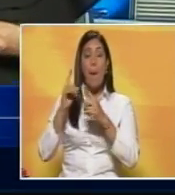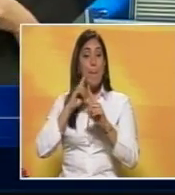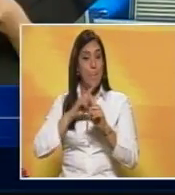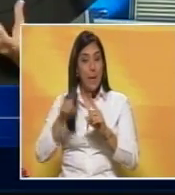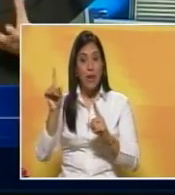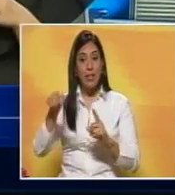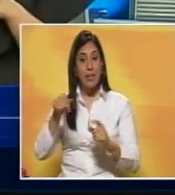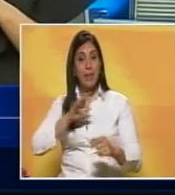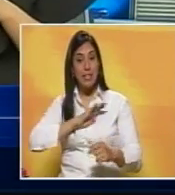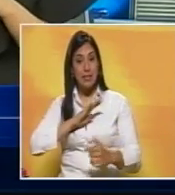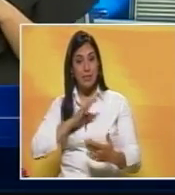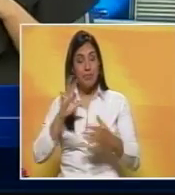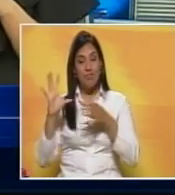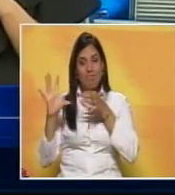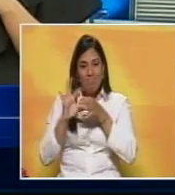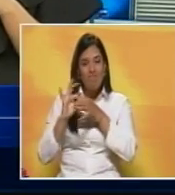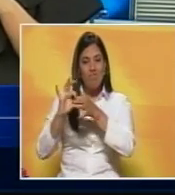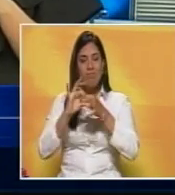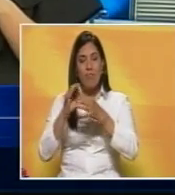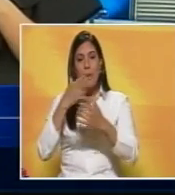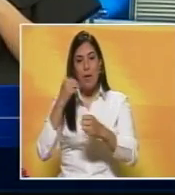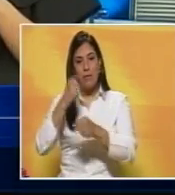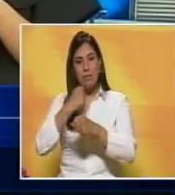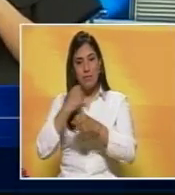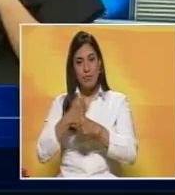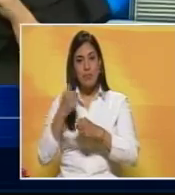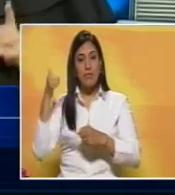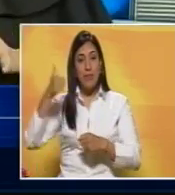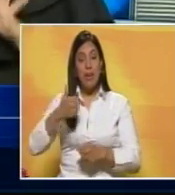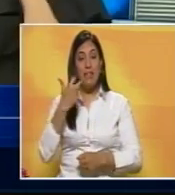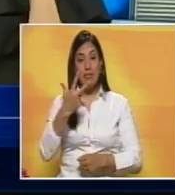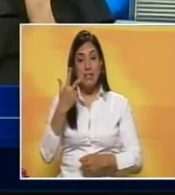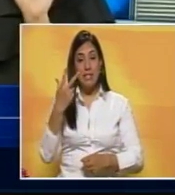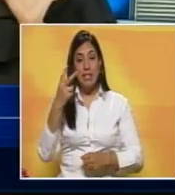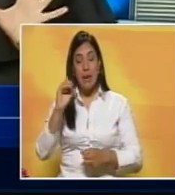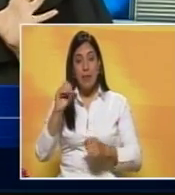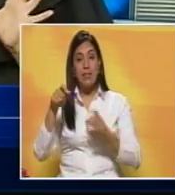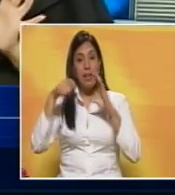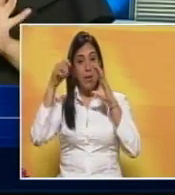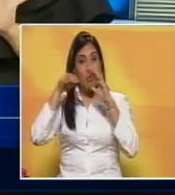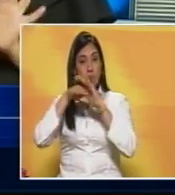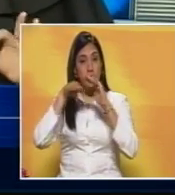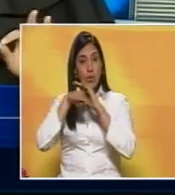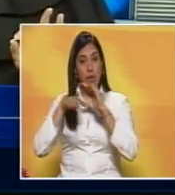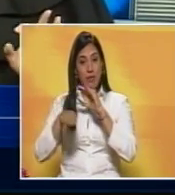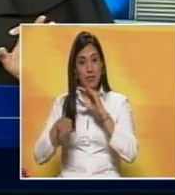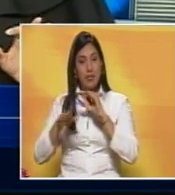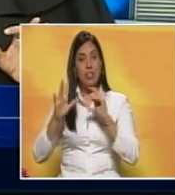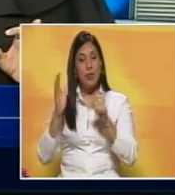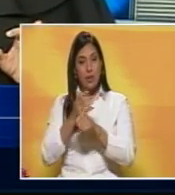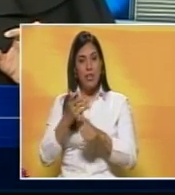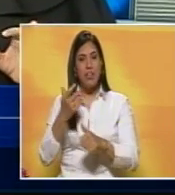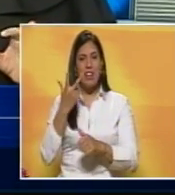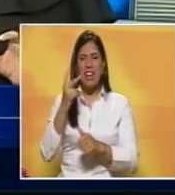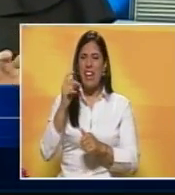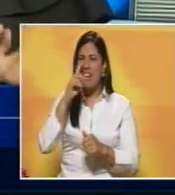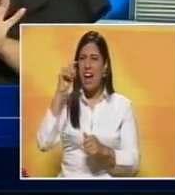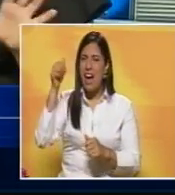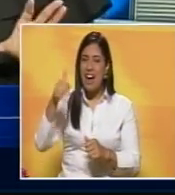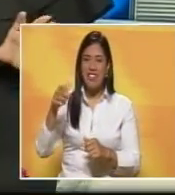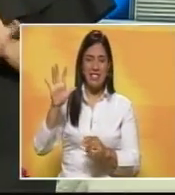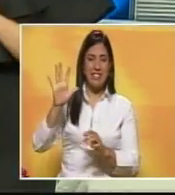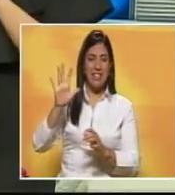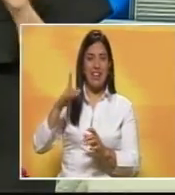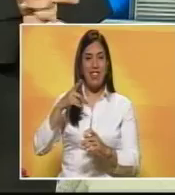de mantenernos unidas como compañeras de trabajo. Ya llevamos 30 y pico de programas grabados y lo hemos logrado. Vas a decir 30 y pico de años.